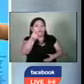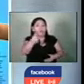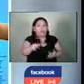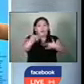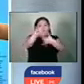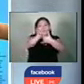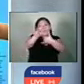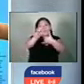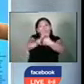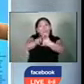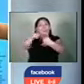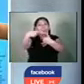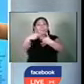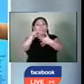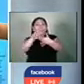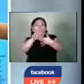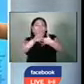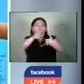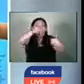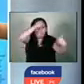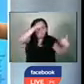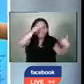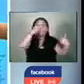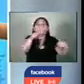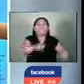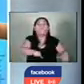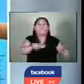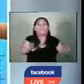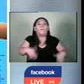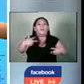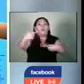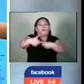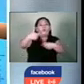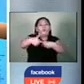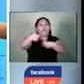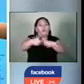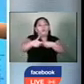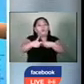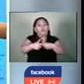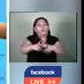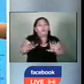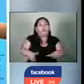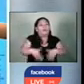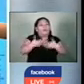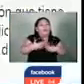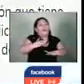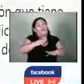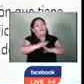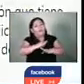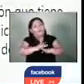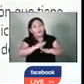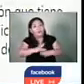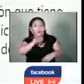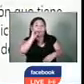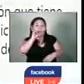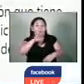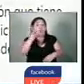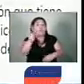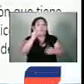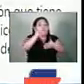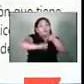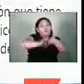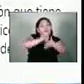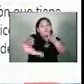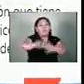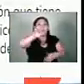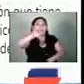Wallet han llegado a acuerdos con las empresas gasolineras del país para evitar ese impacto, detalló que el descuento será de 30